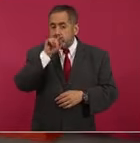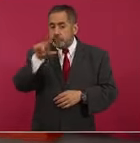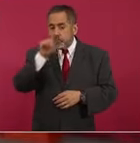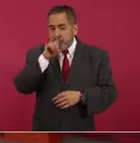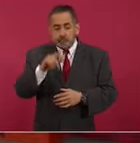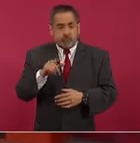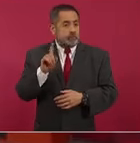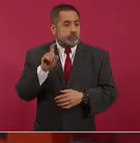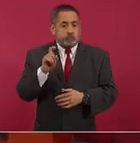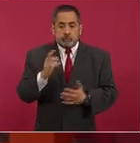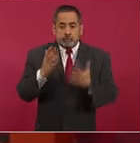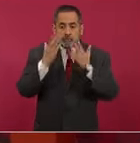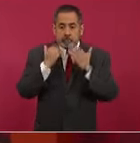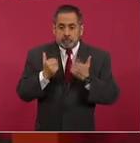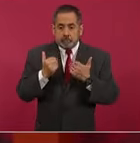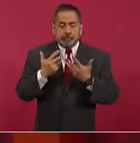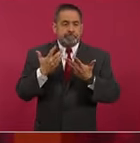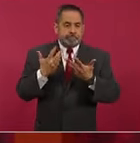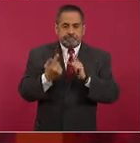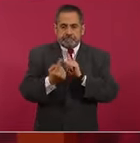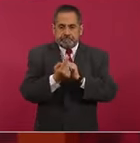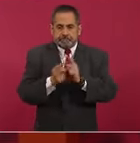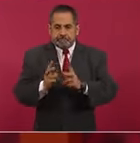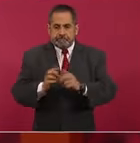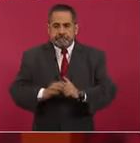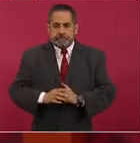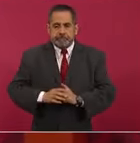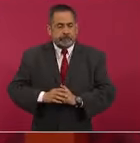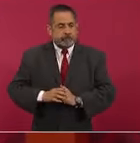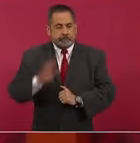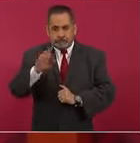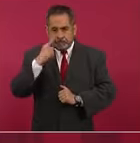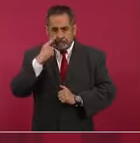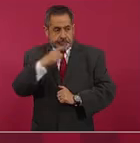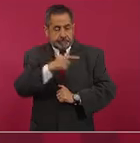Jalisco. En el caso de Nuevo León,